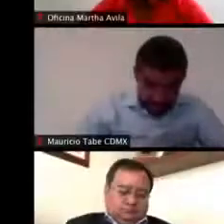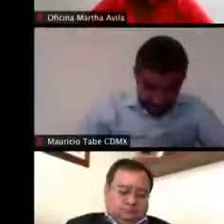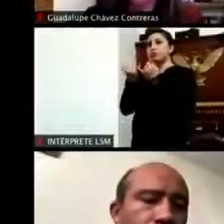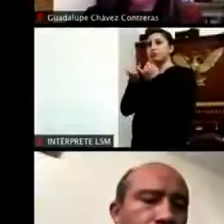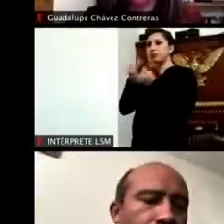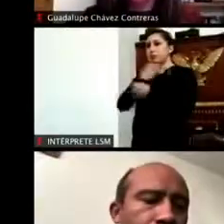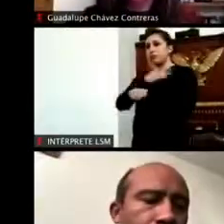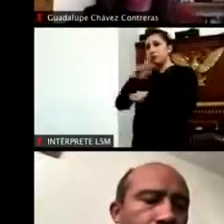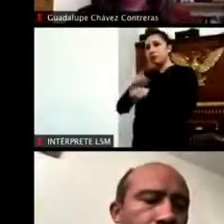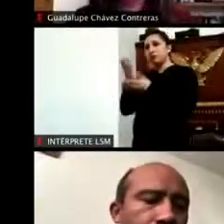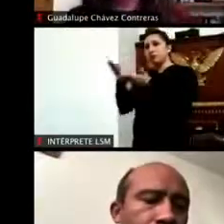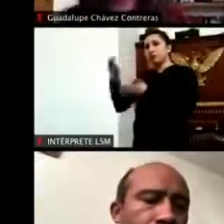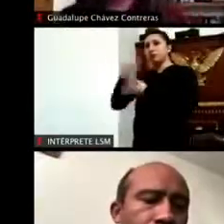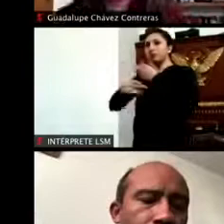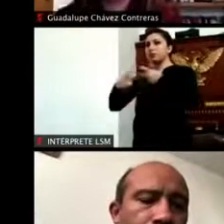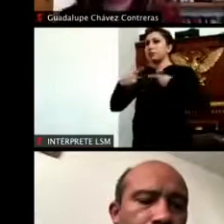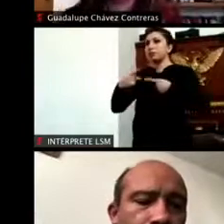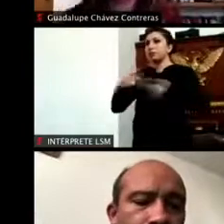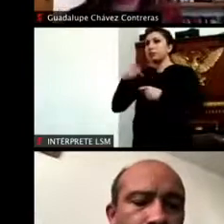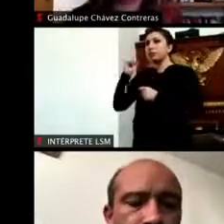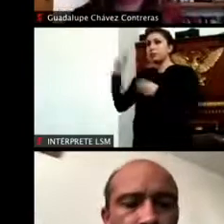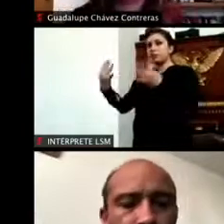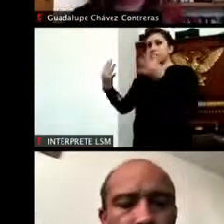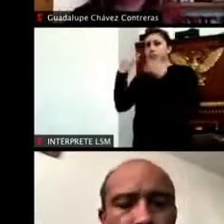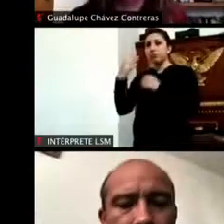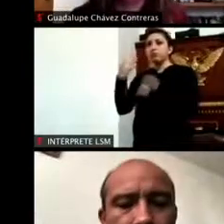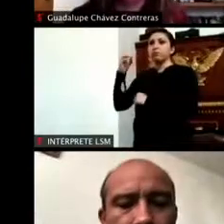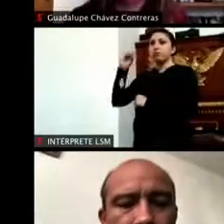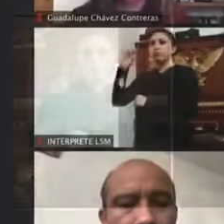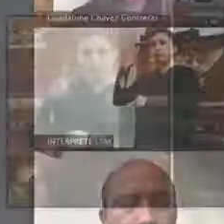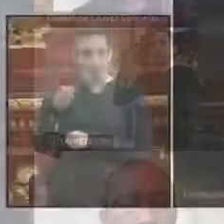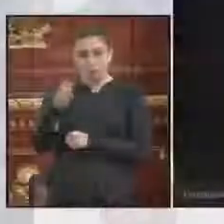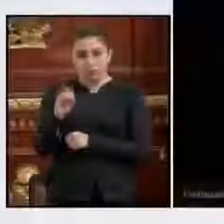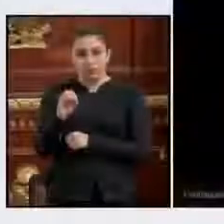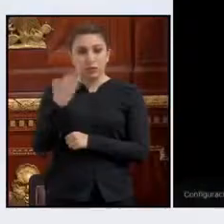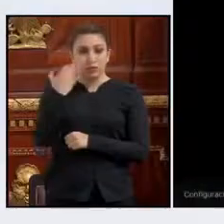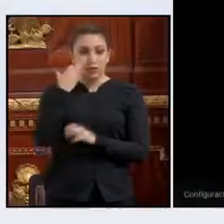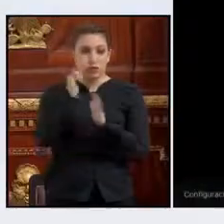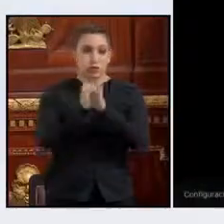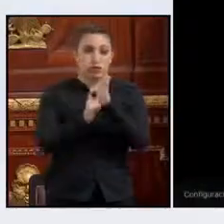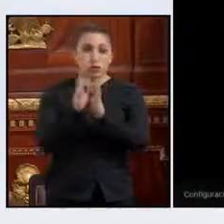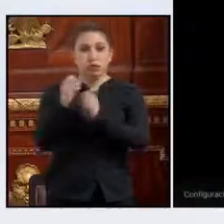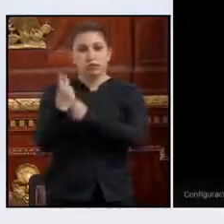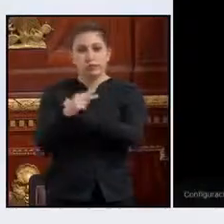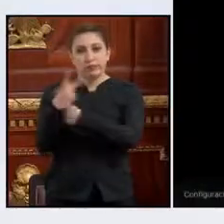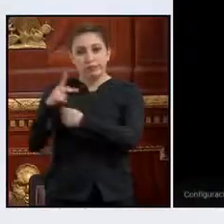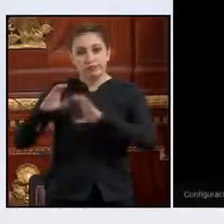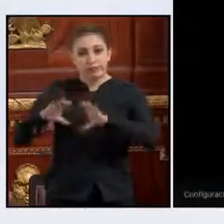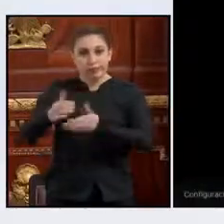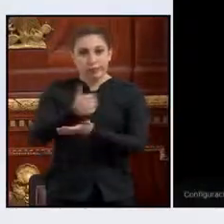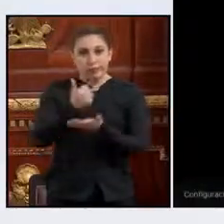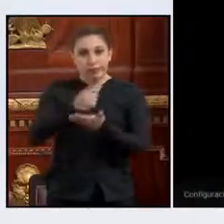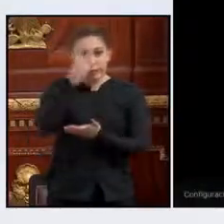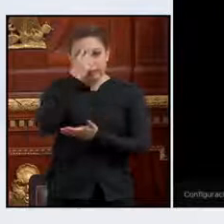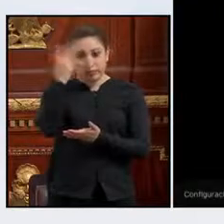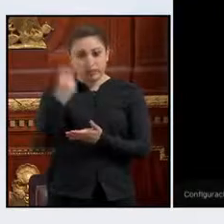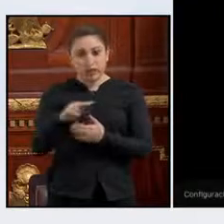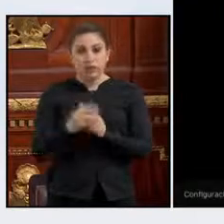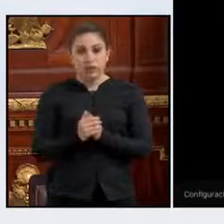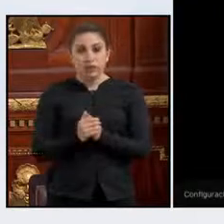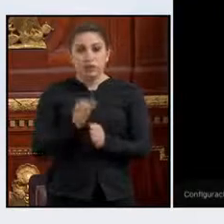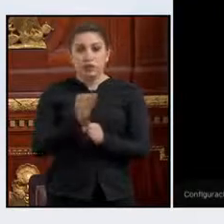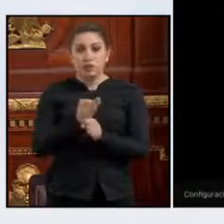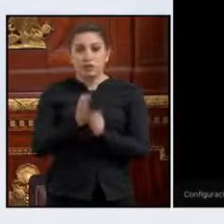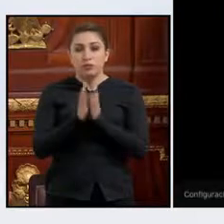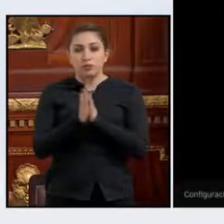vía virtual. Bienvenidos al Congreso de la Ciudad de México. Instruye a la Secretaría a dar cuenta del número de diputadas y diputados que a efecto de